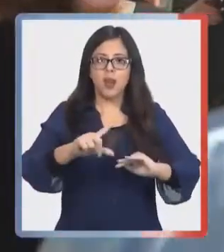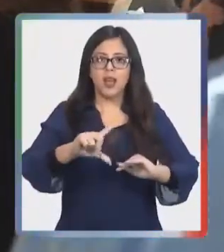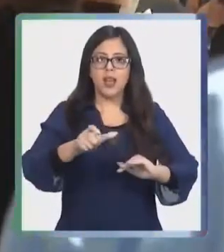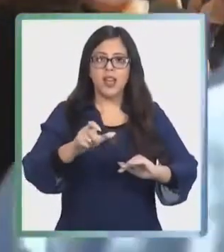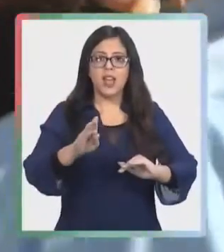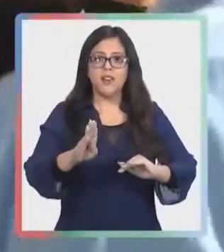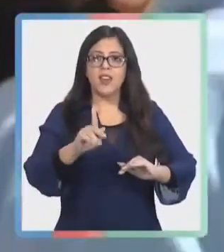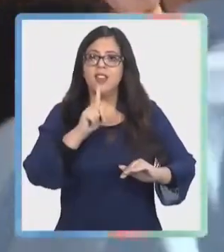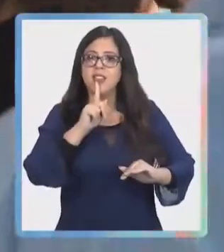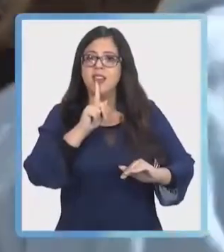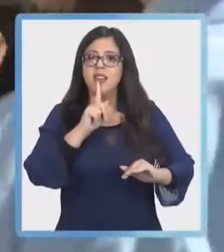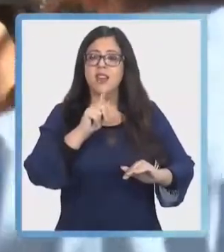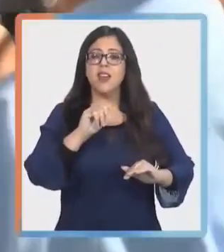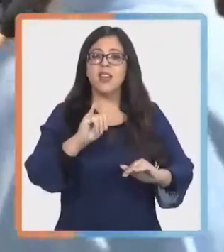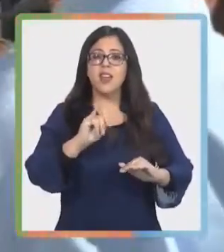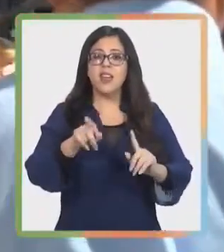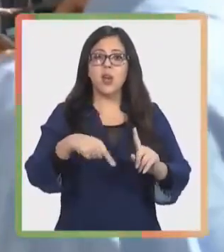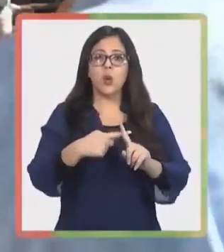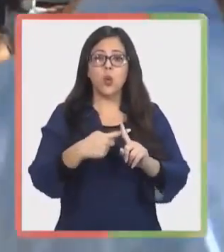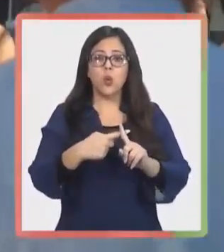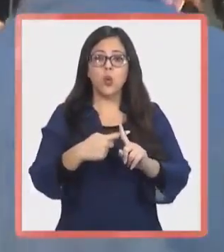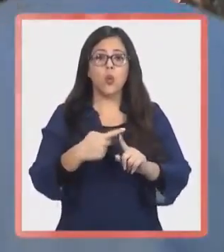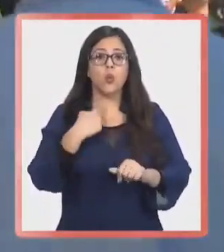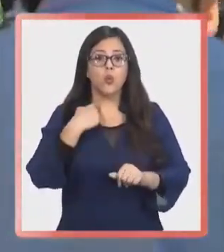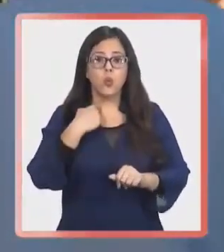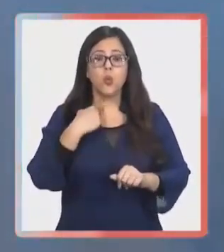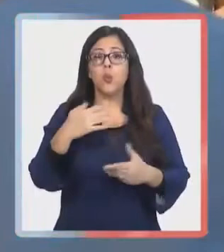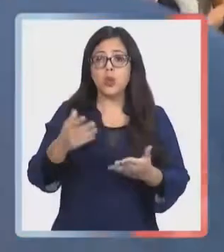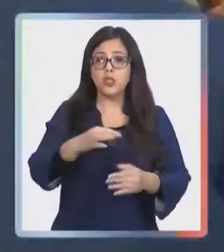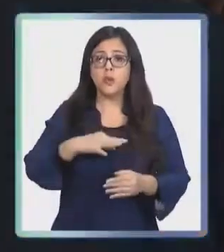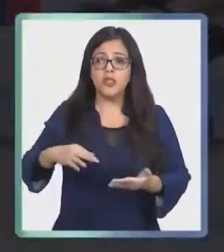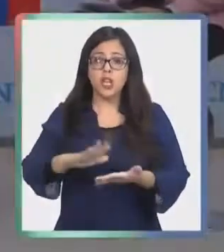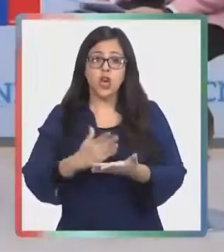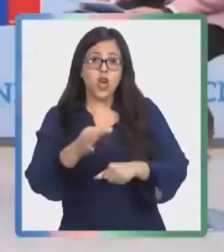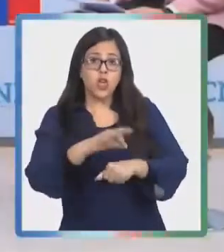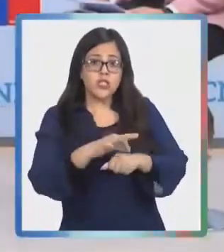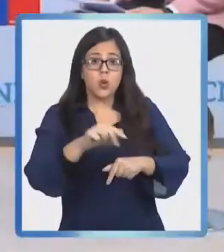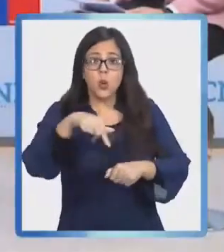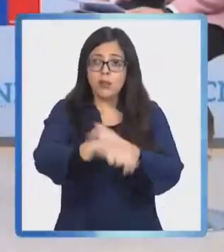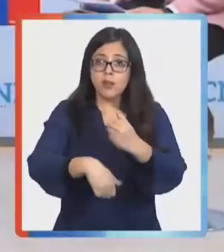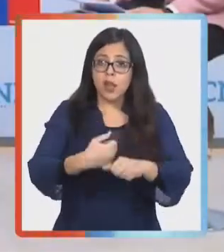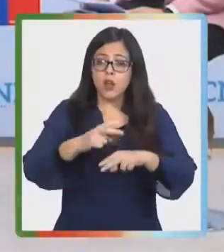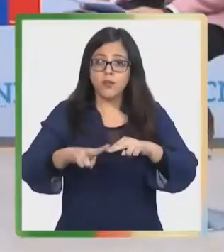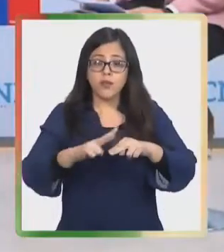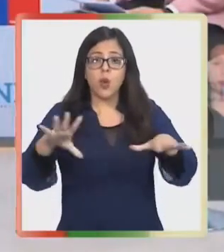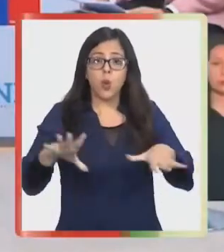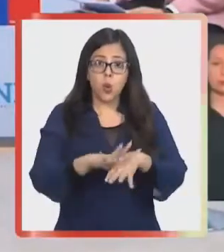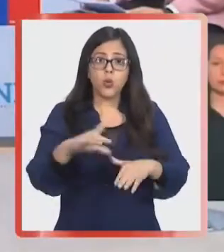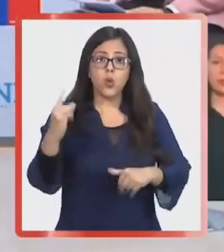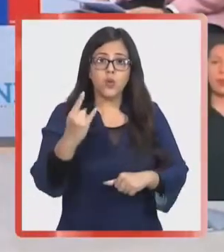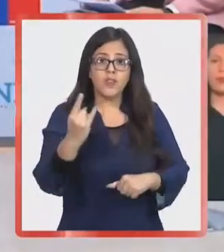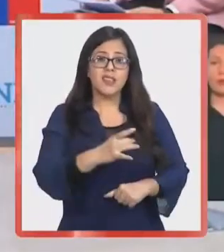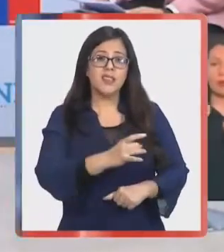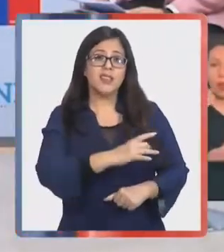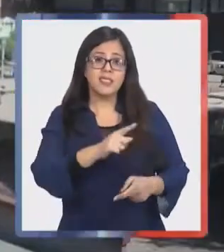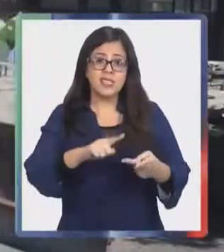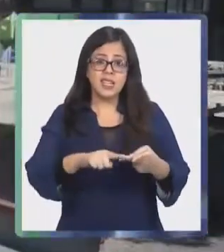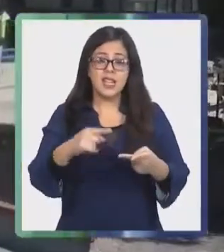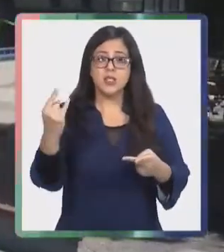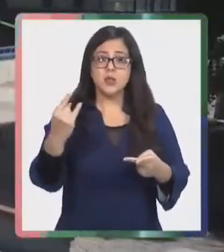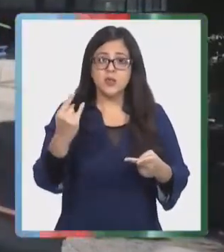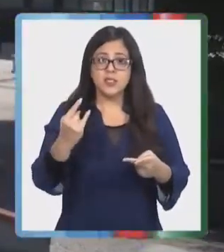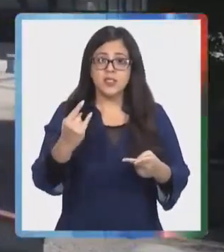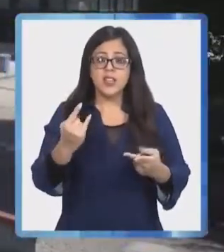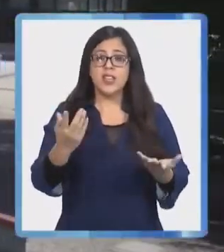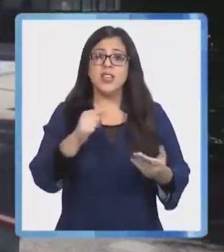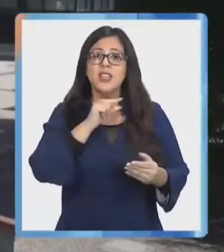comunidad LGBTIQ+. Por ello, el Ministerio de Salud realizará este año, junto a la Universidad de Chile y a